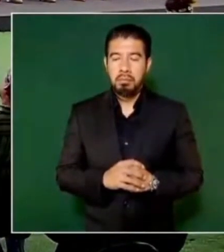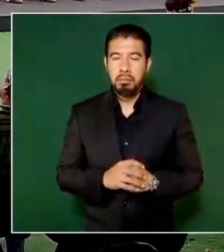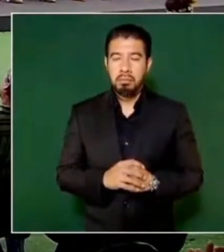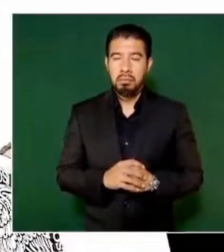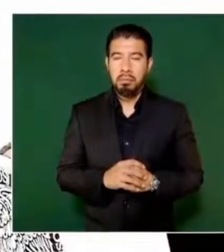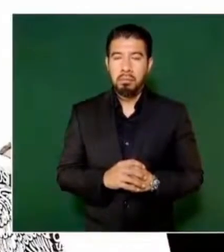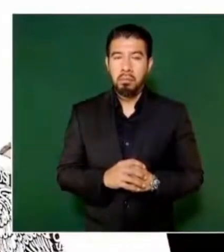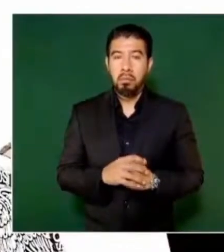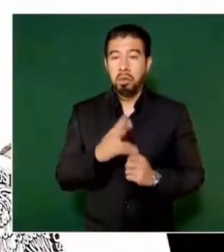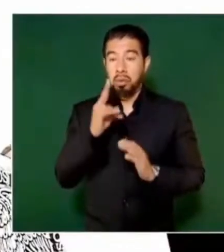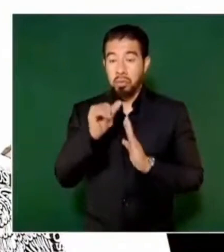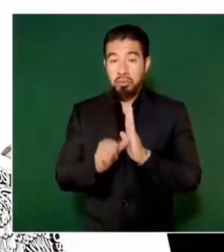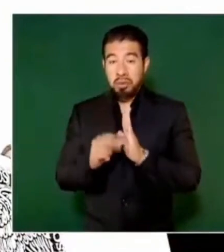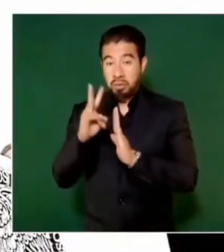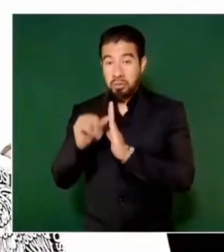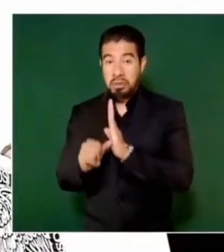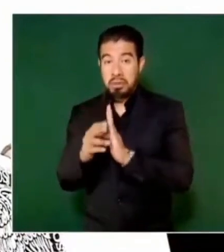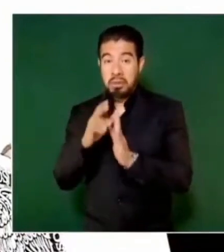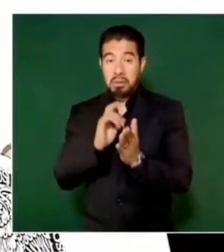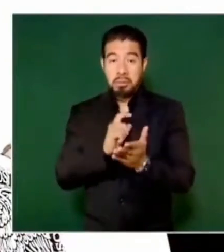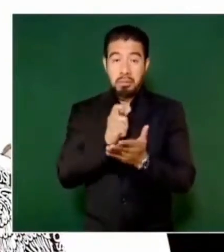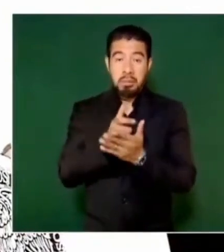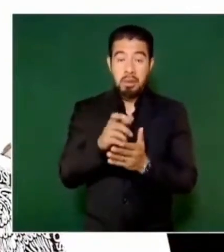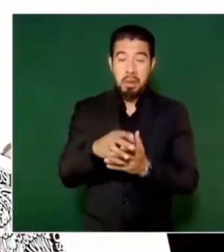Bimestrales. Y en